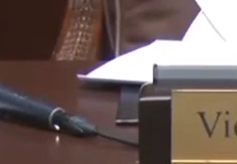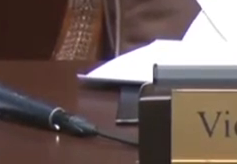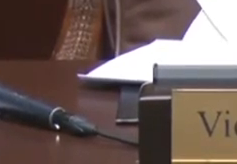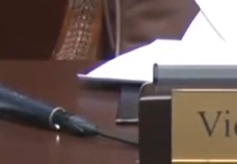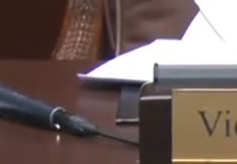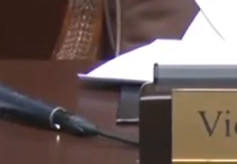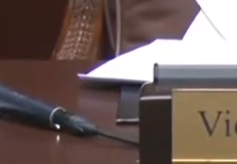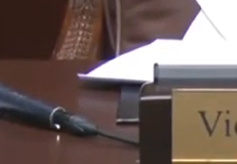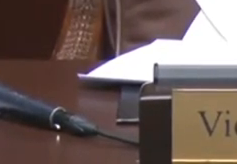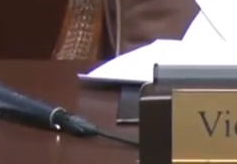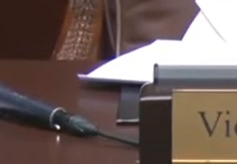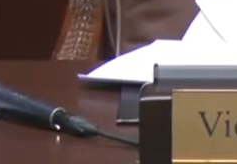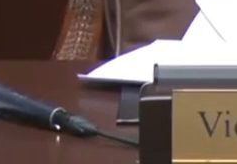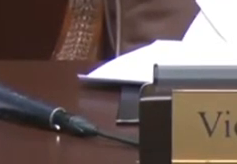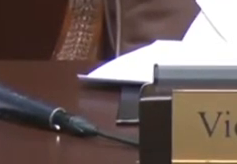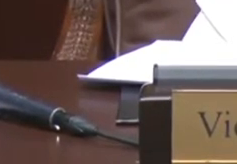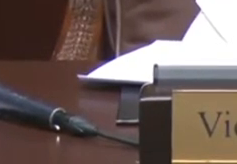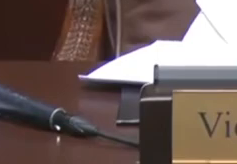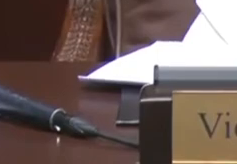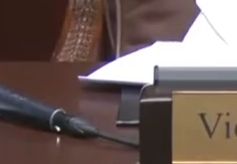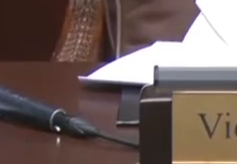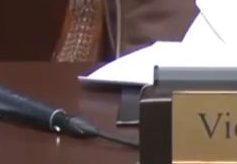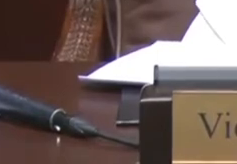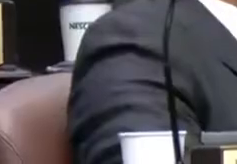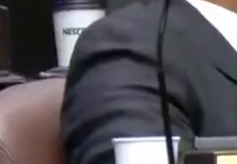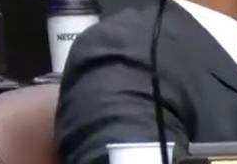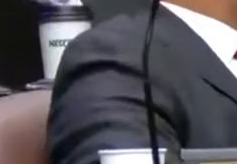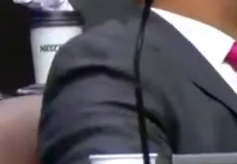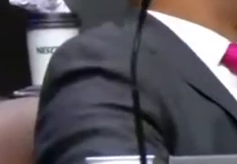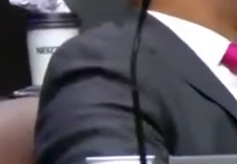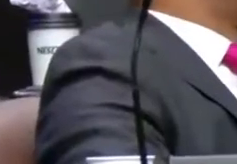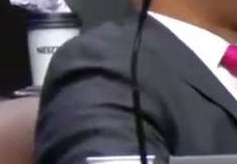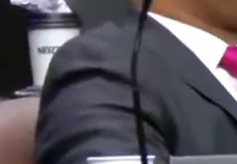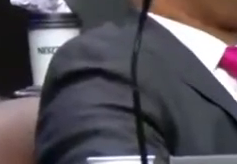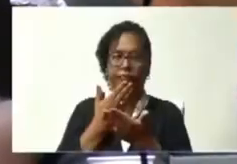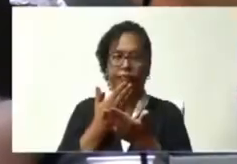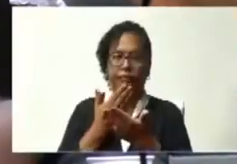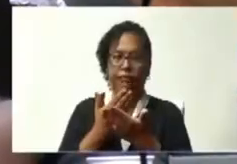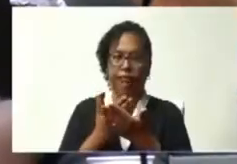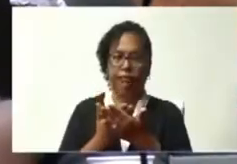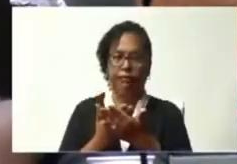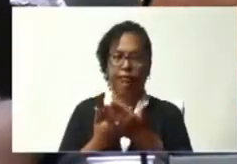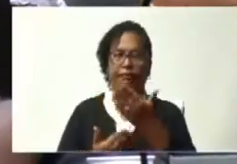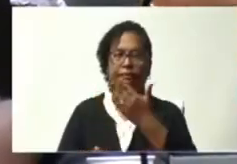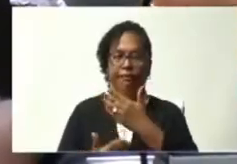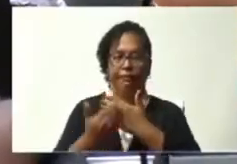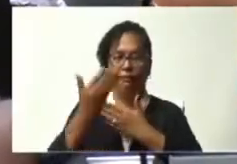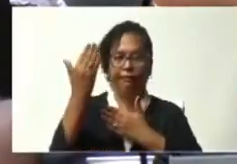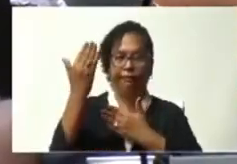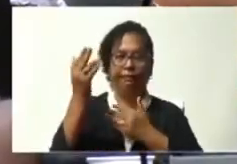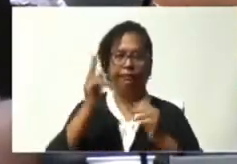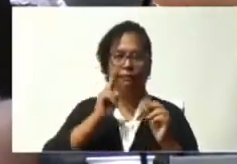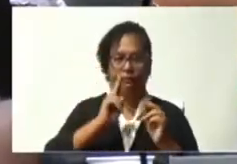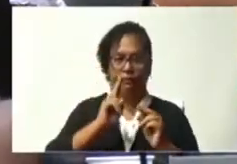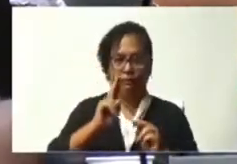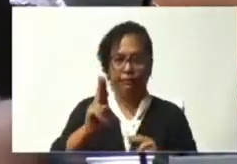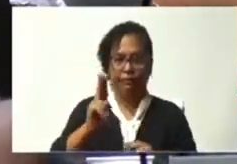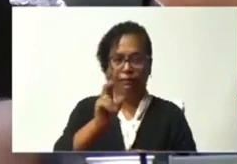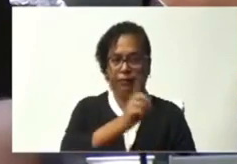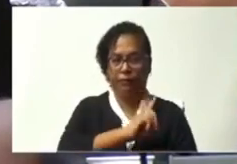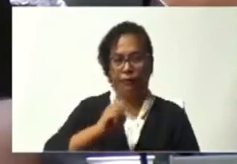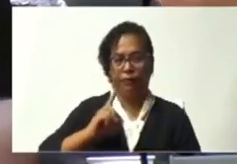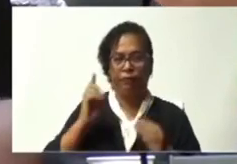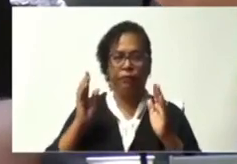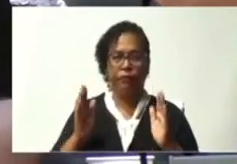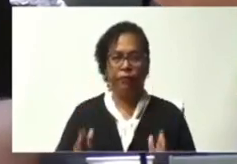muy buenos días honorable presidente de esta cámara miembro de la comisión miembro honorables diputados